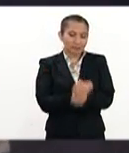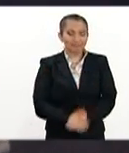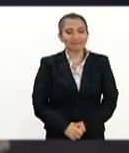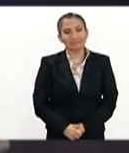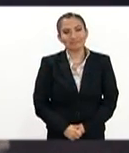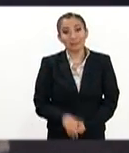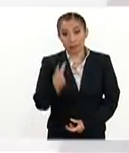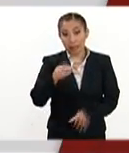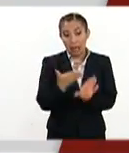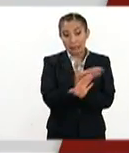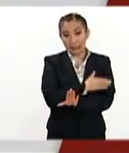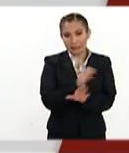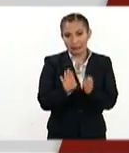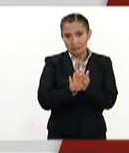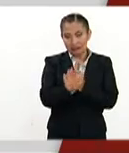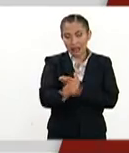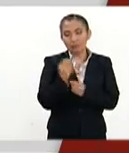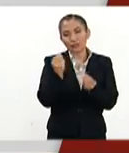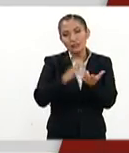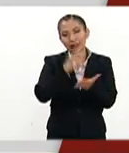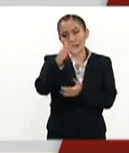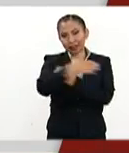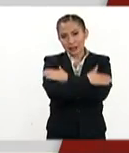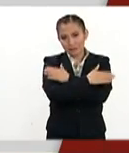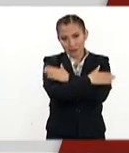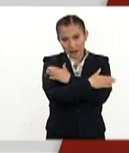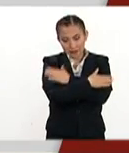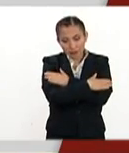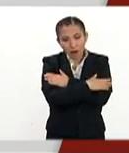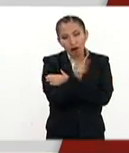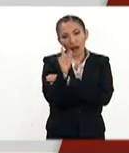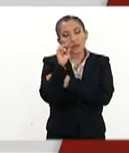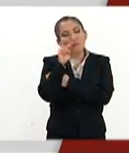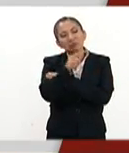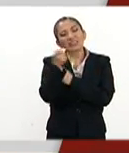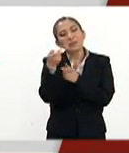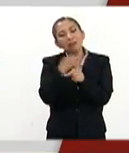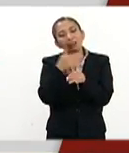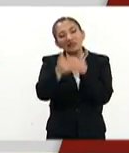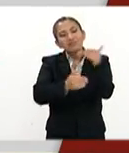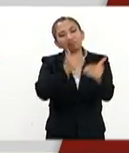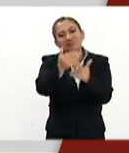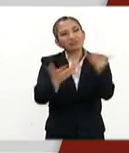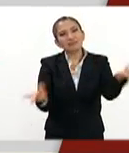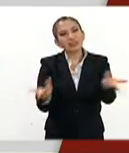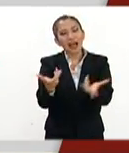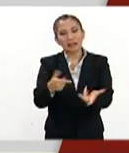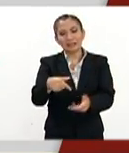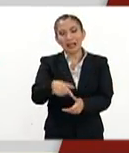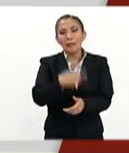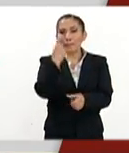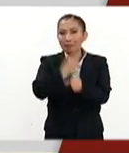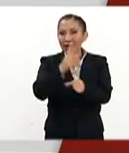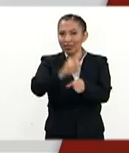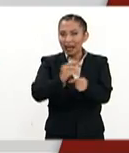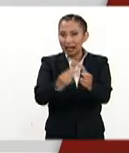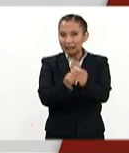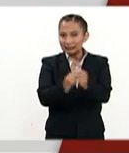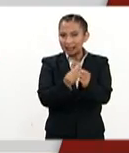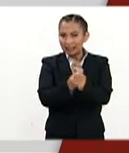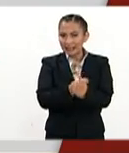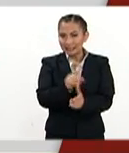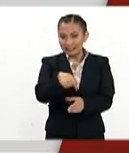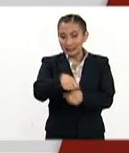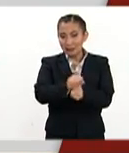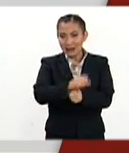es, pues más vale prevenir. Muchísimas gracias, Rodrigo, un fuerte abrazo y pues estaremos al pendiente de cómo se desarrolla este primer día de regreso a clases después